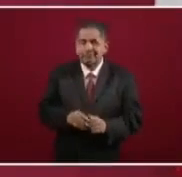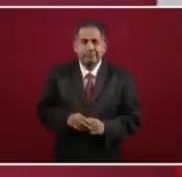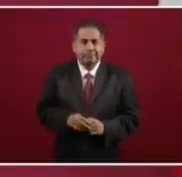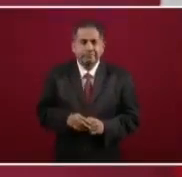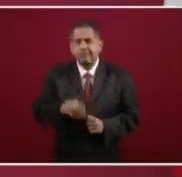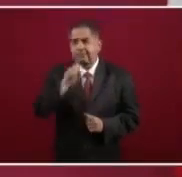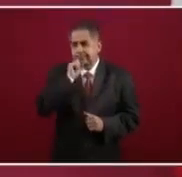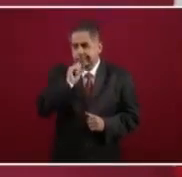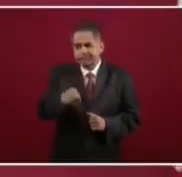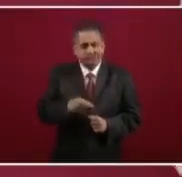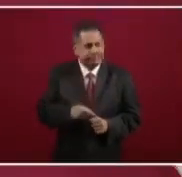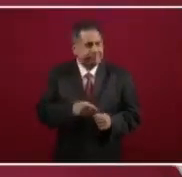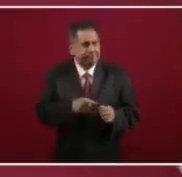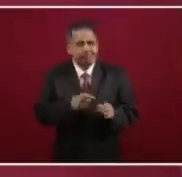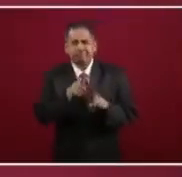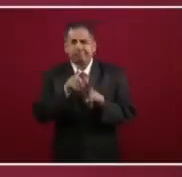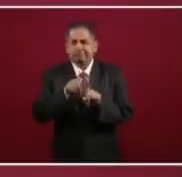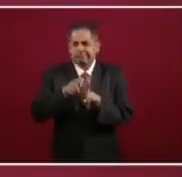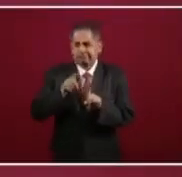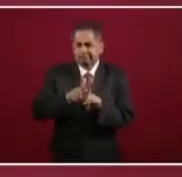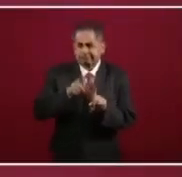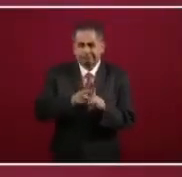sin hasta se burlaban